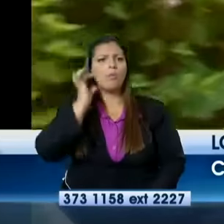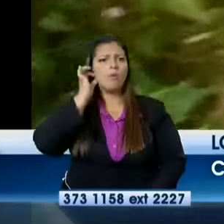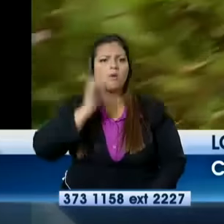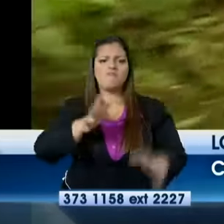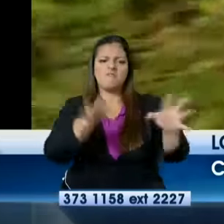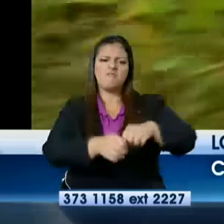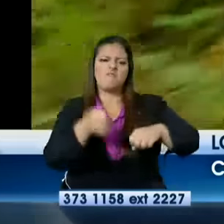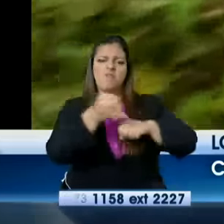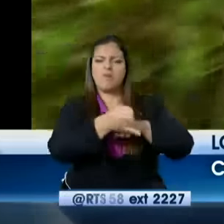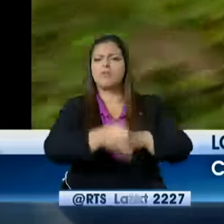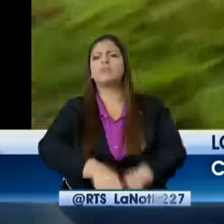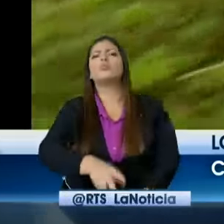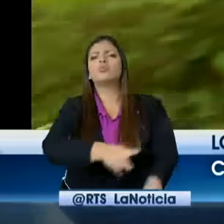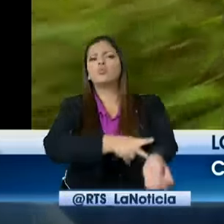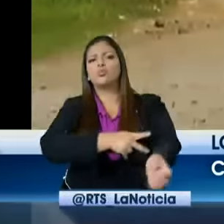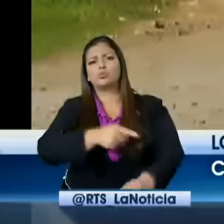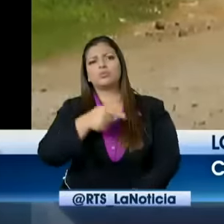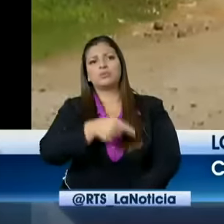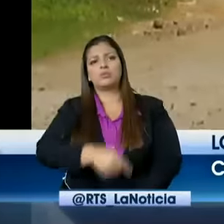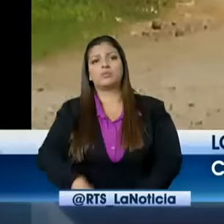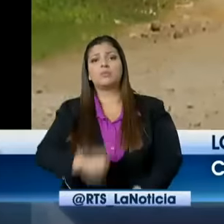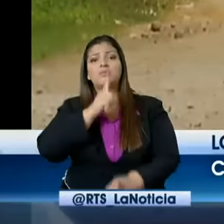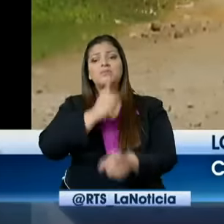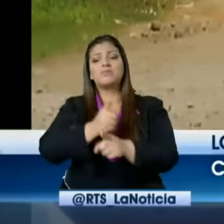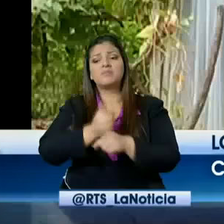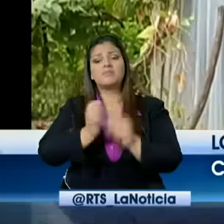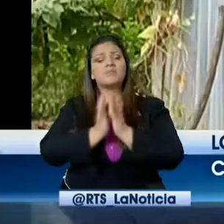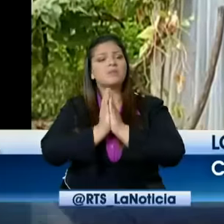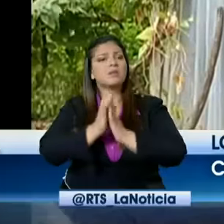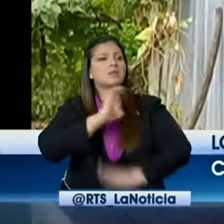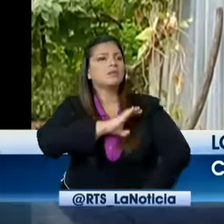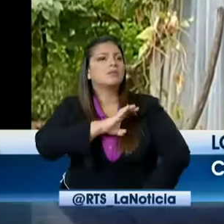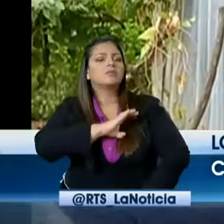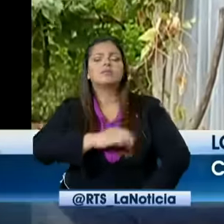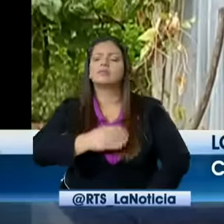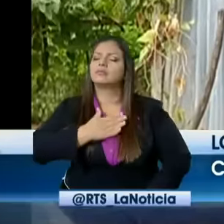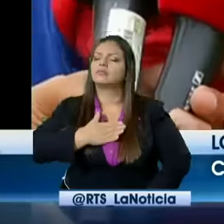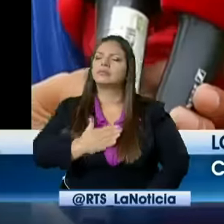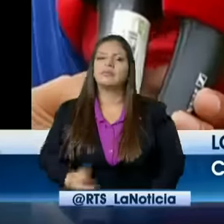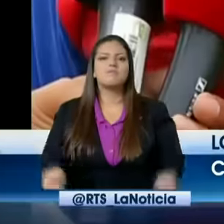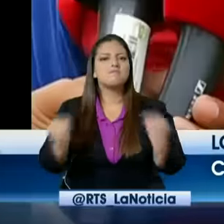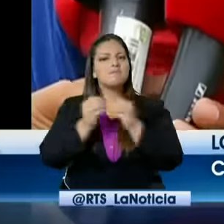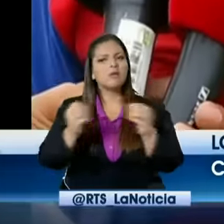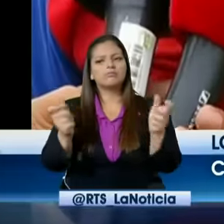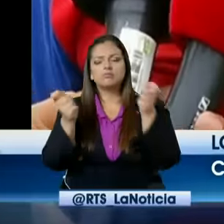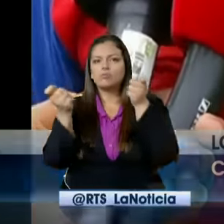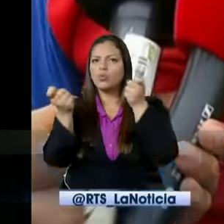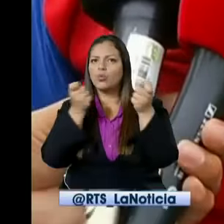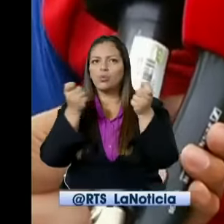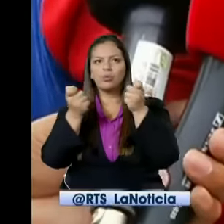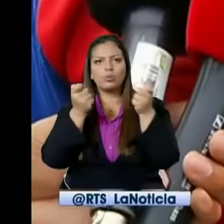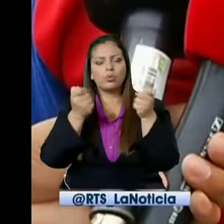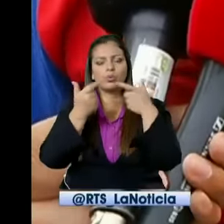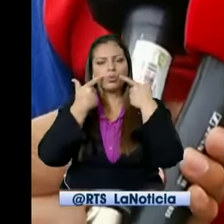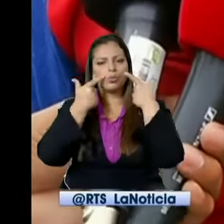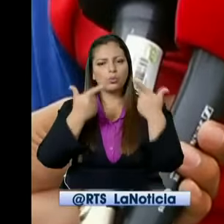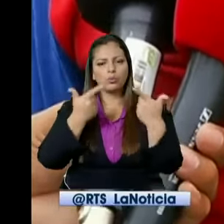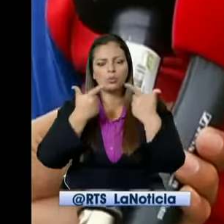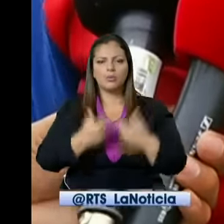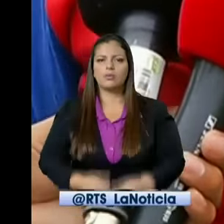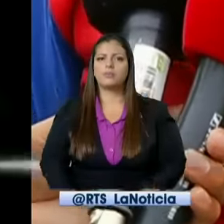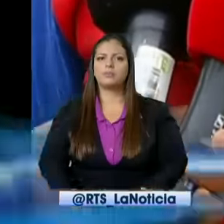solicitan se tome controles pertinentes a fin de evitar que las acciones se repitan. o sea, resguardo para acá, porque esta es una